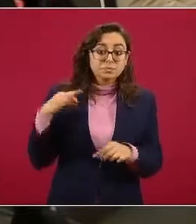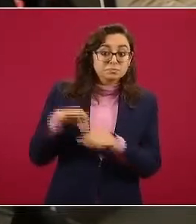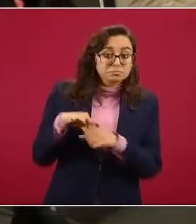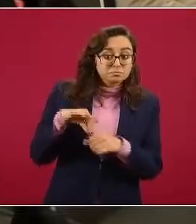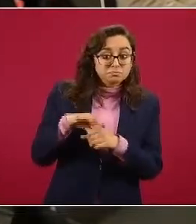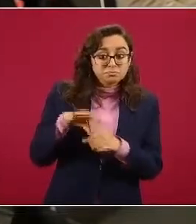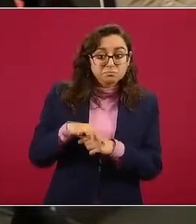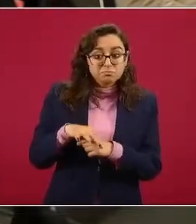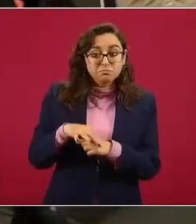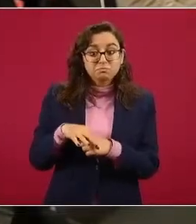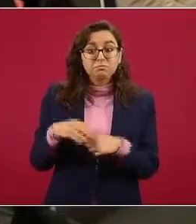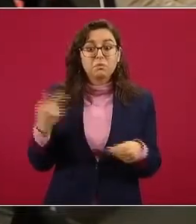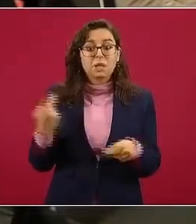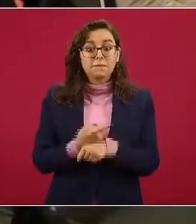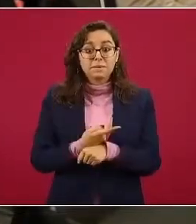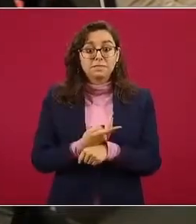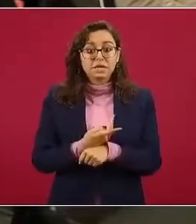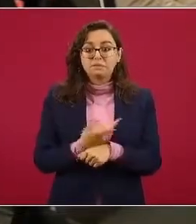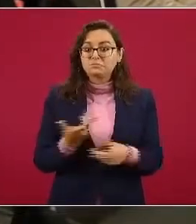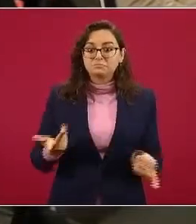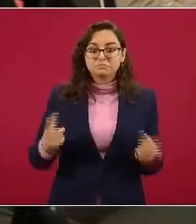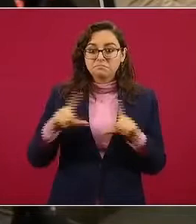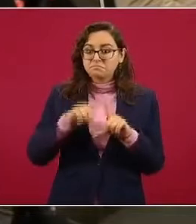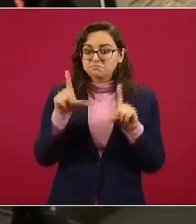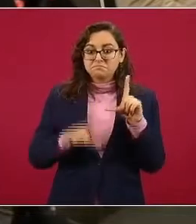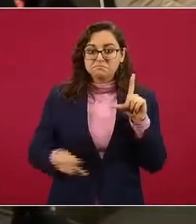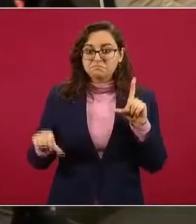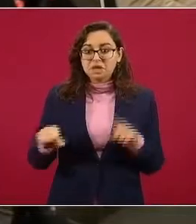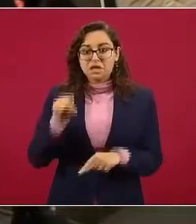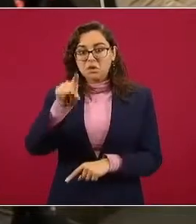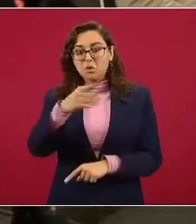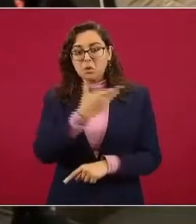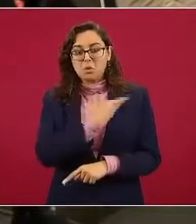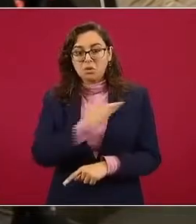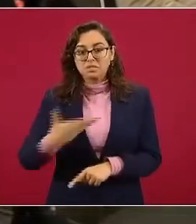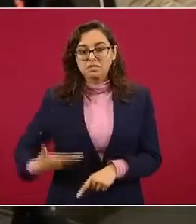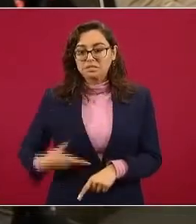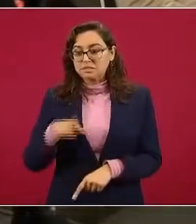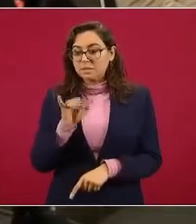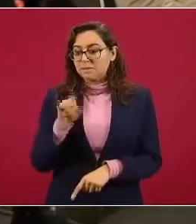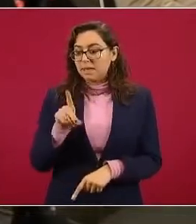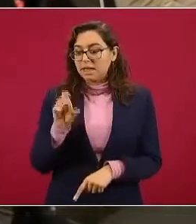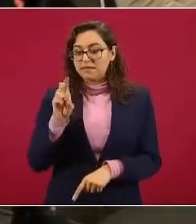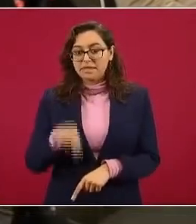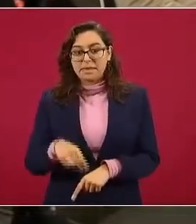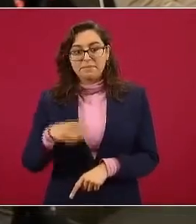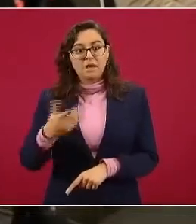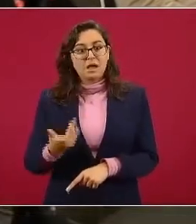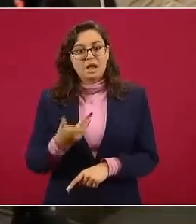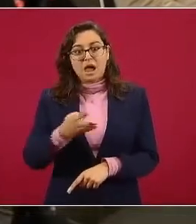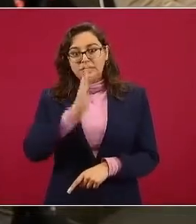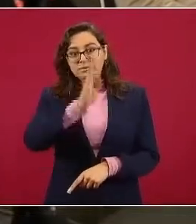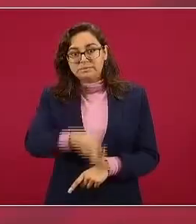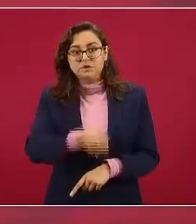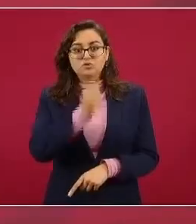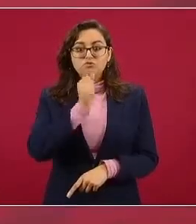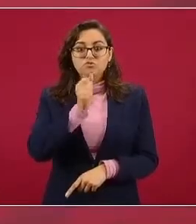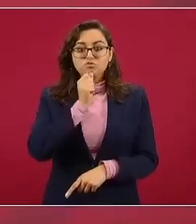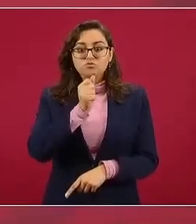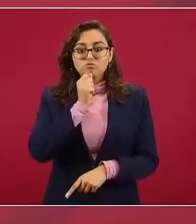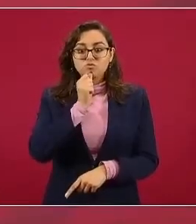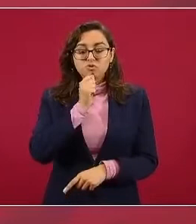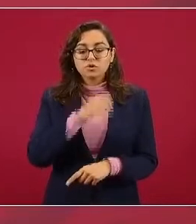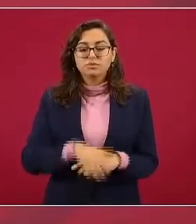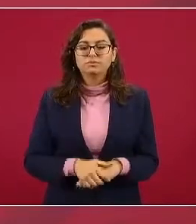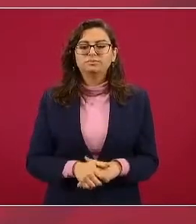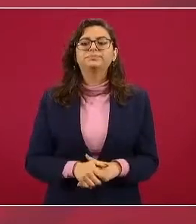habló, por ejemplo, de que México no reconociera a Biden como virtual presidente electo, si se tocó este tema. Sí, me lo han preguntado